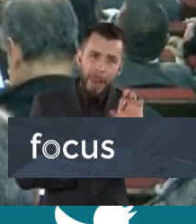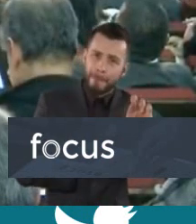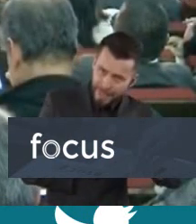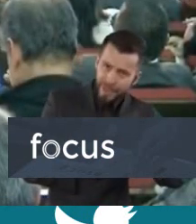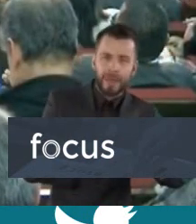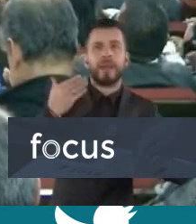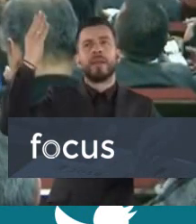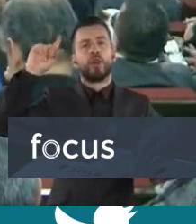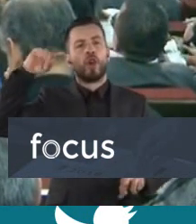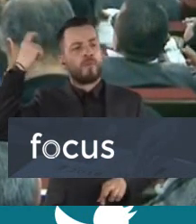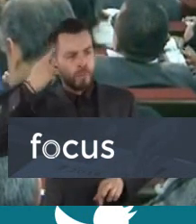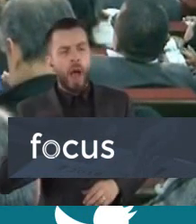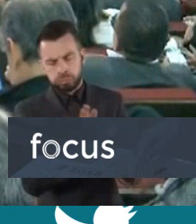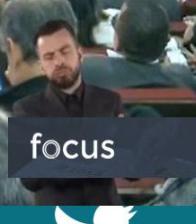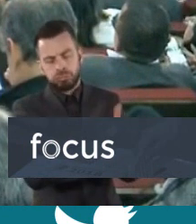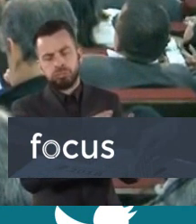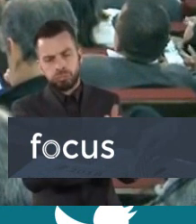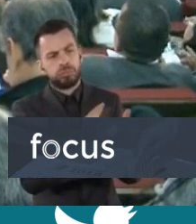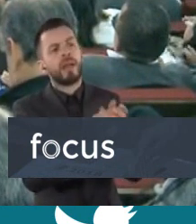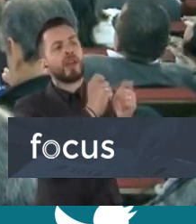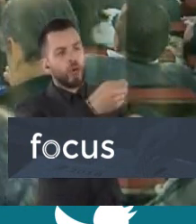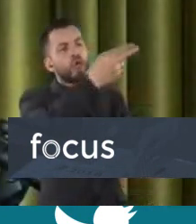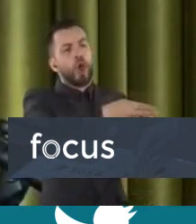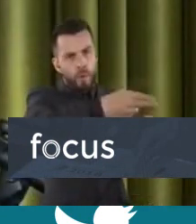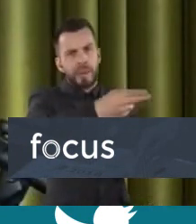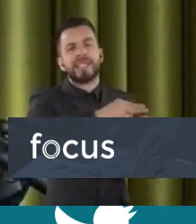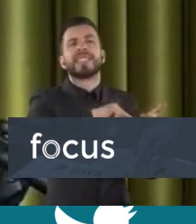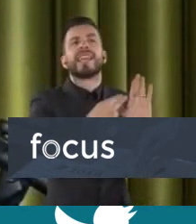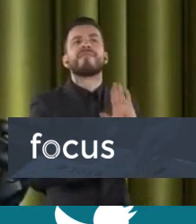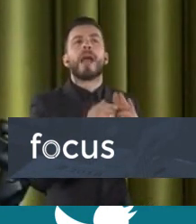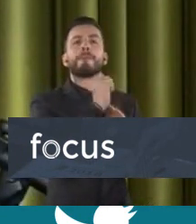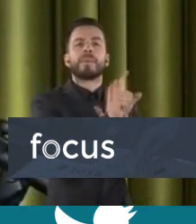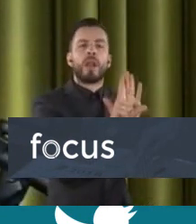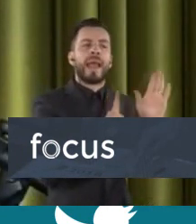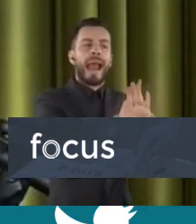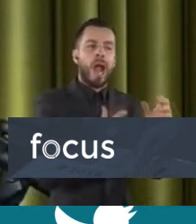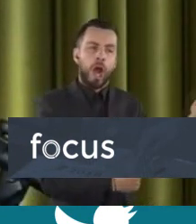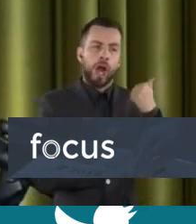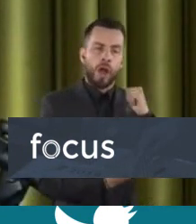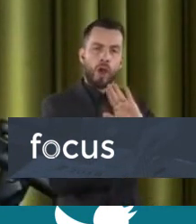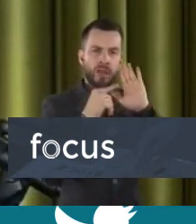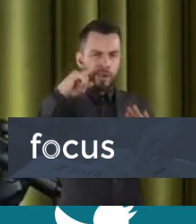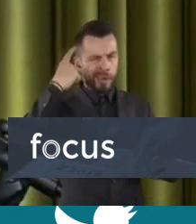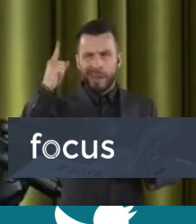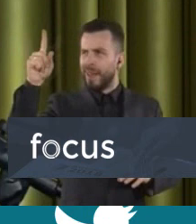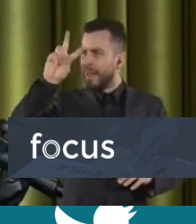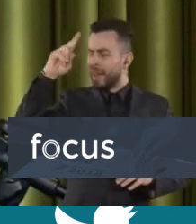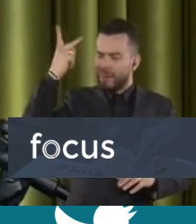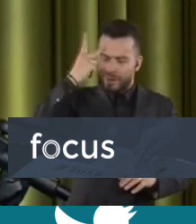gobierno les da patente de corso. Eso es un error estratégico muy serio, que no